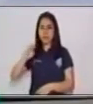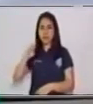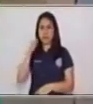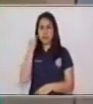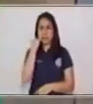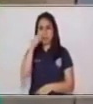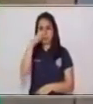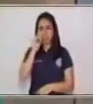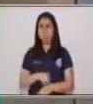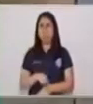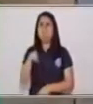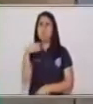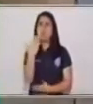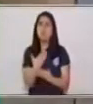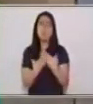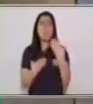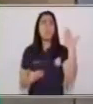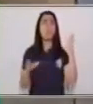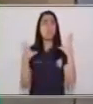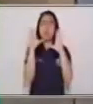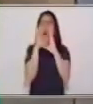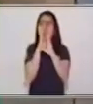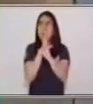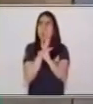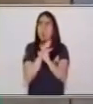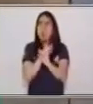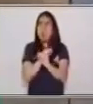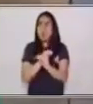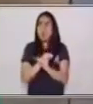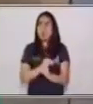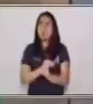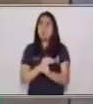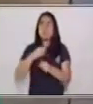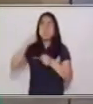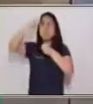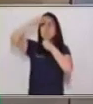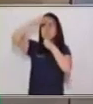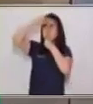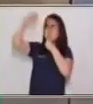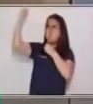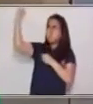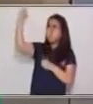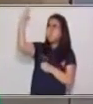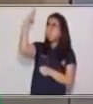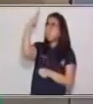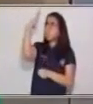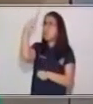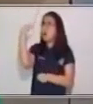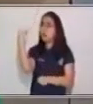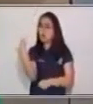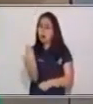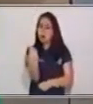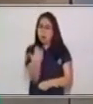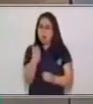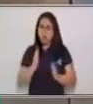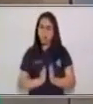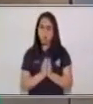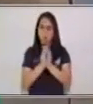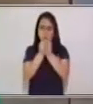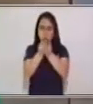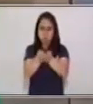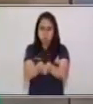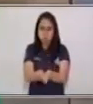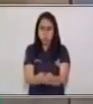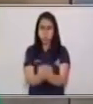una noche lunada, tan alegre y bonito cantando a la mar salada. Cinco delfines